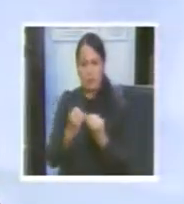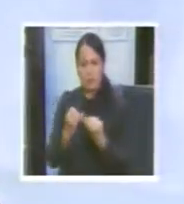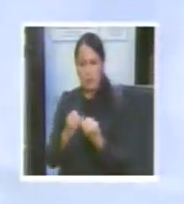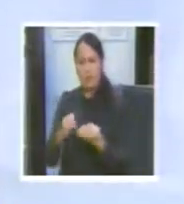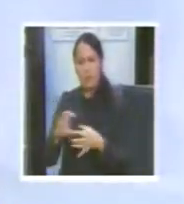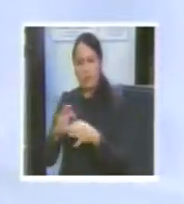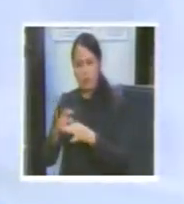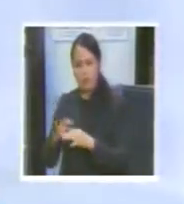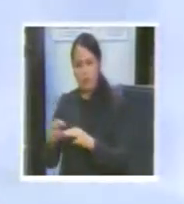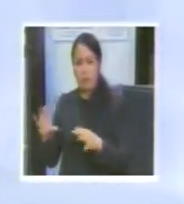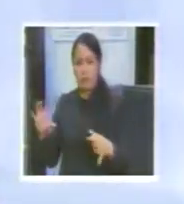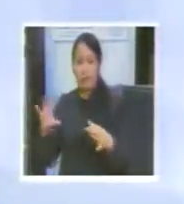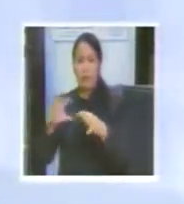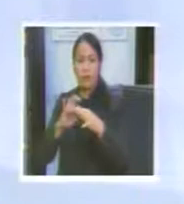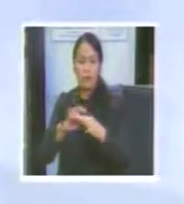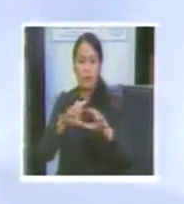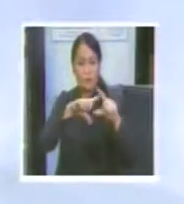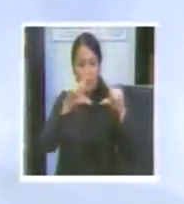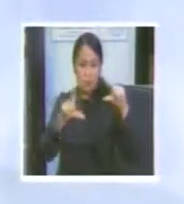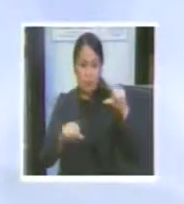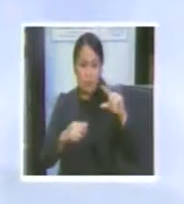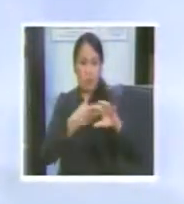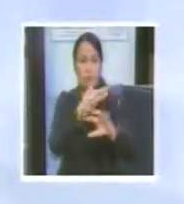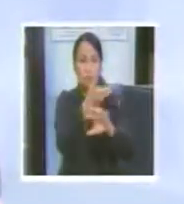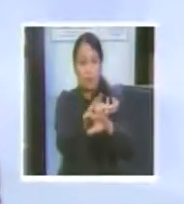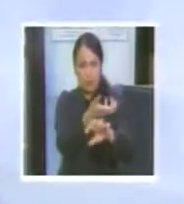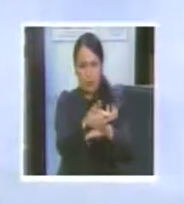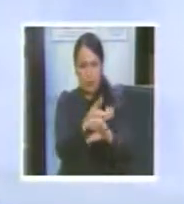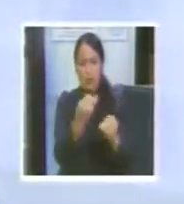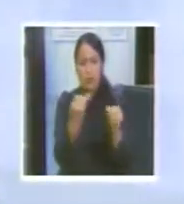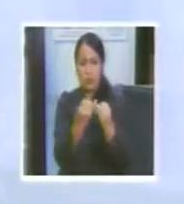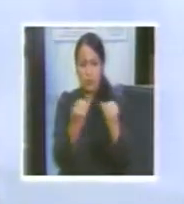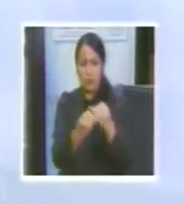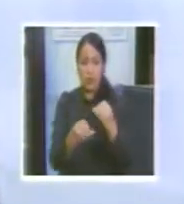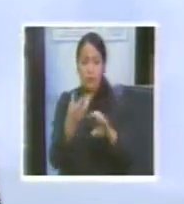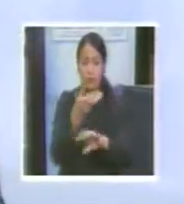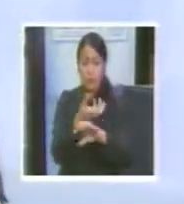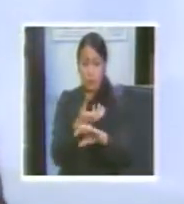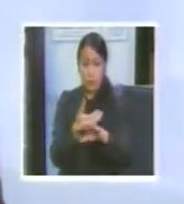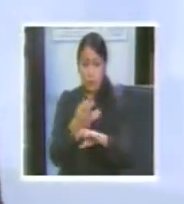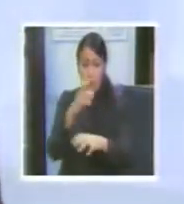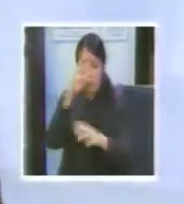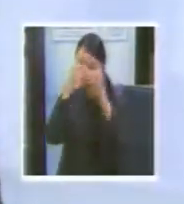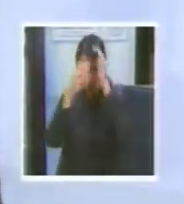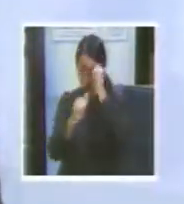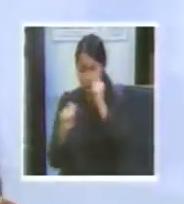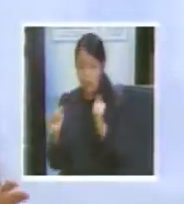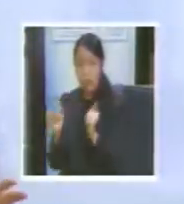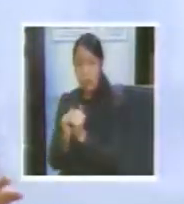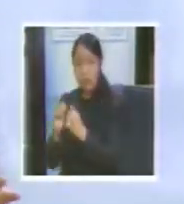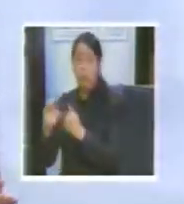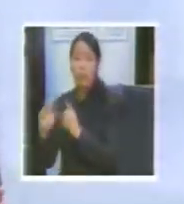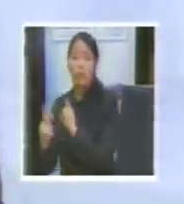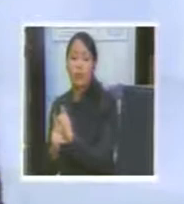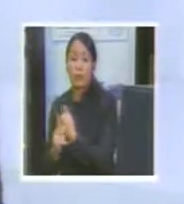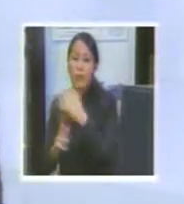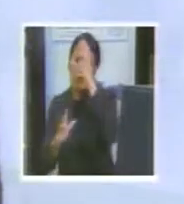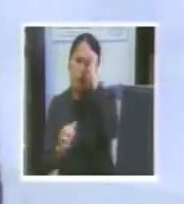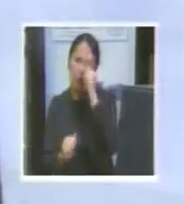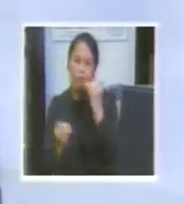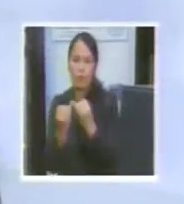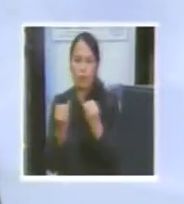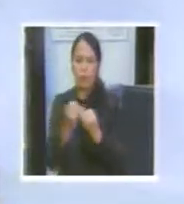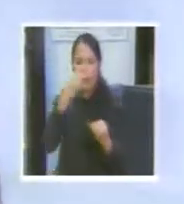productiva con Estados Unidos y Canadá, y si Estados Unidos tiene un tratado de libre comercio nuevo con Europa, pues México va a ser parte de